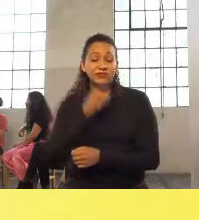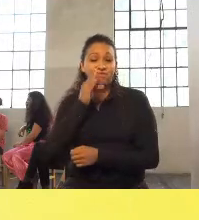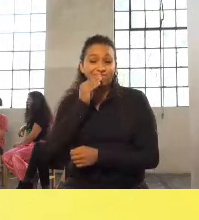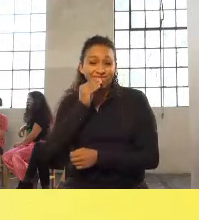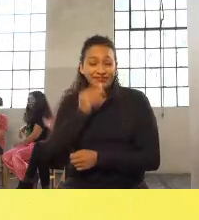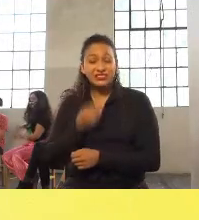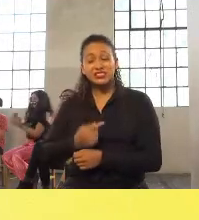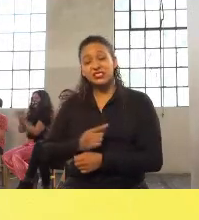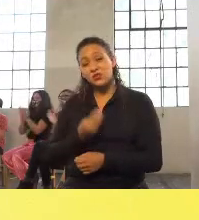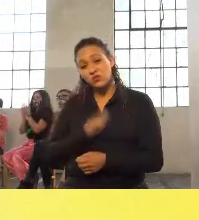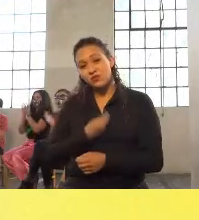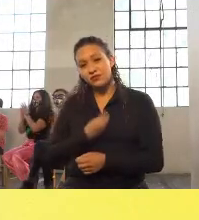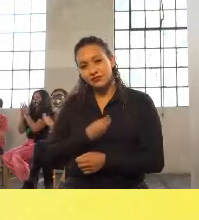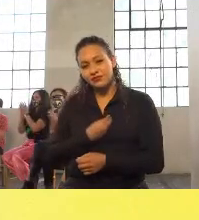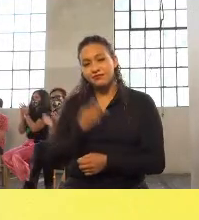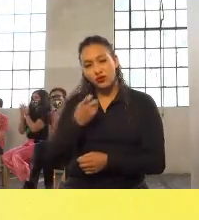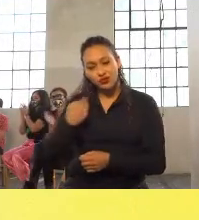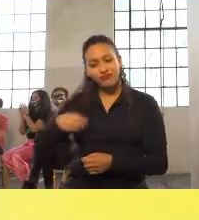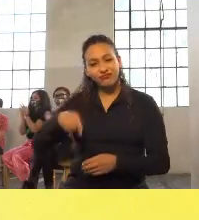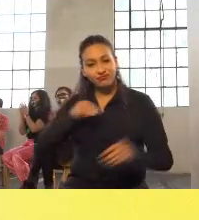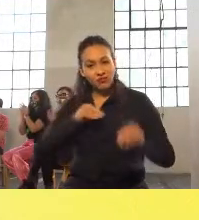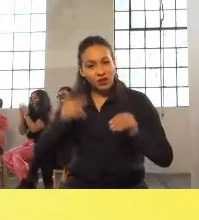más.